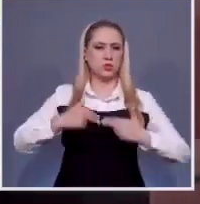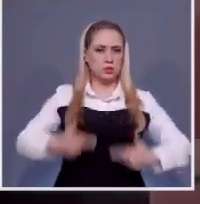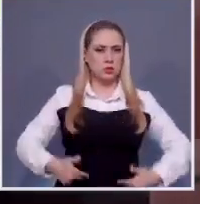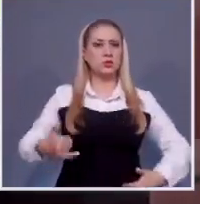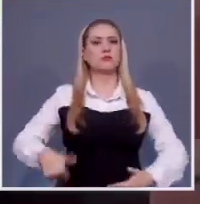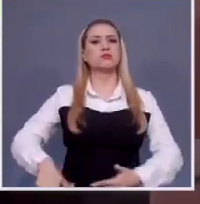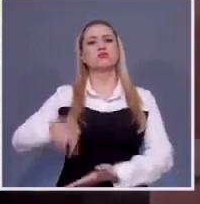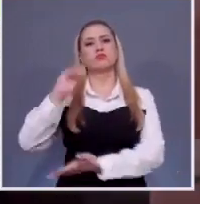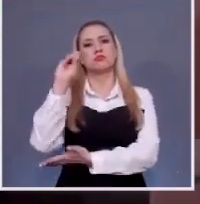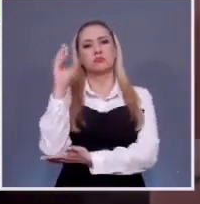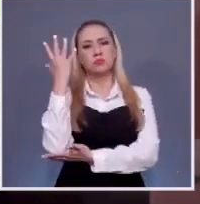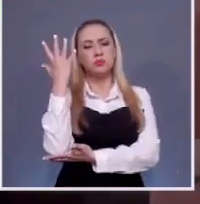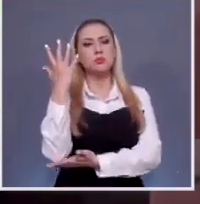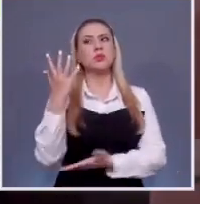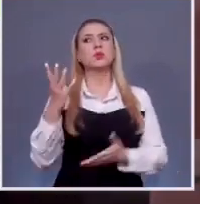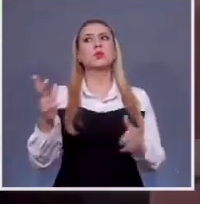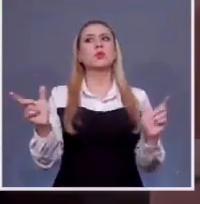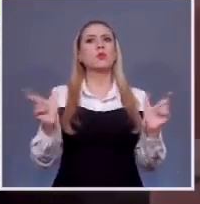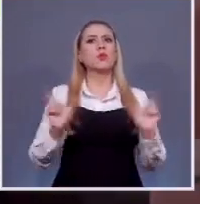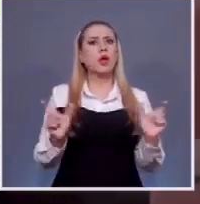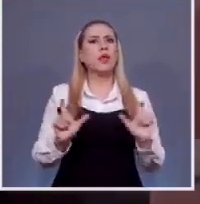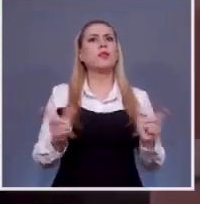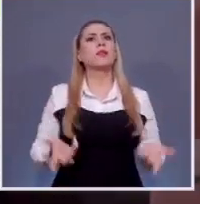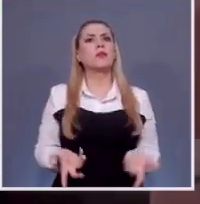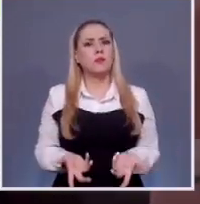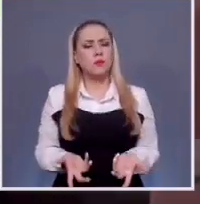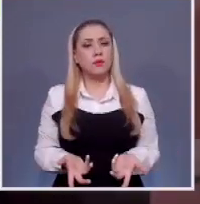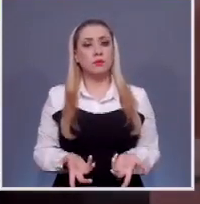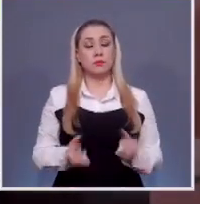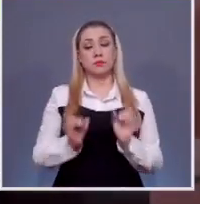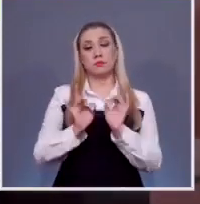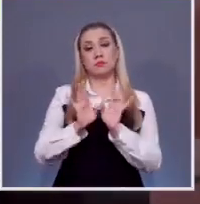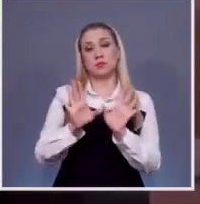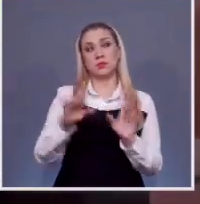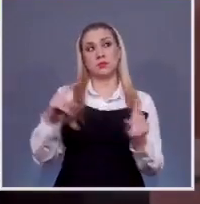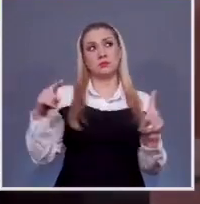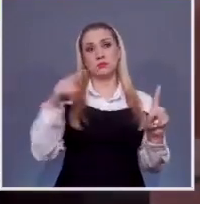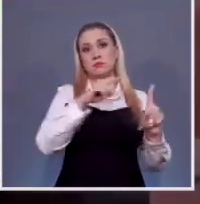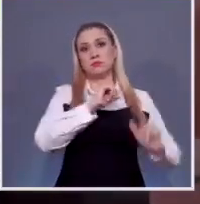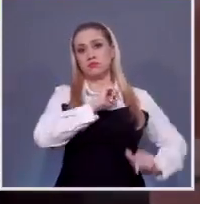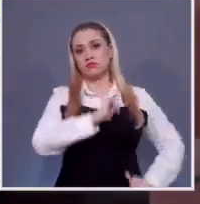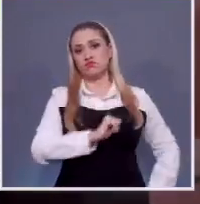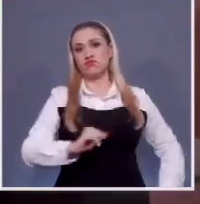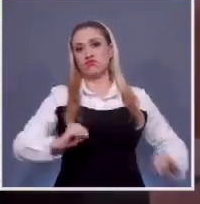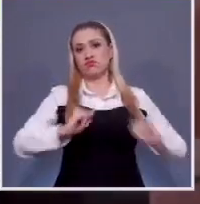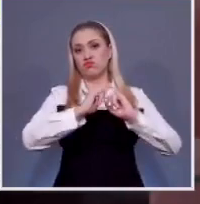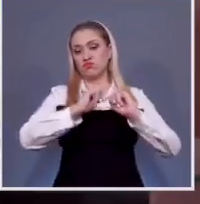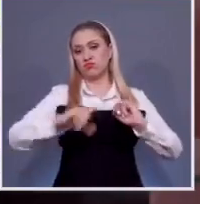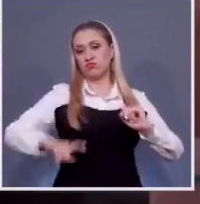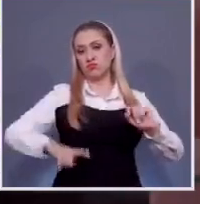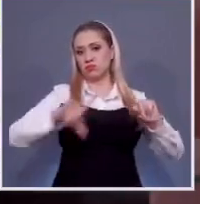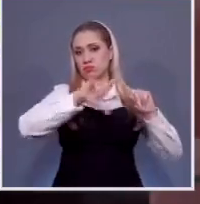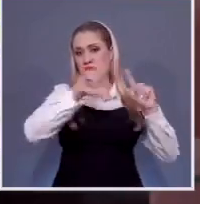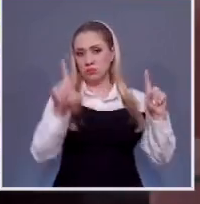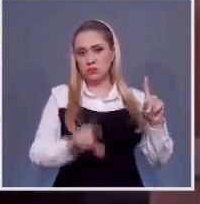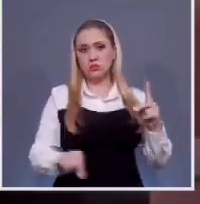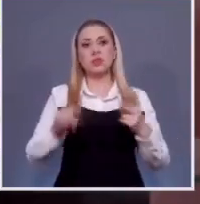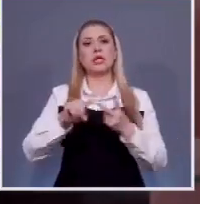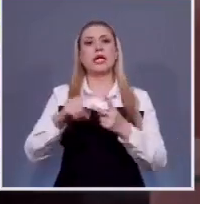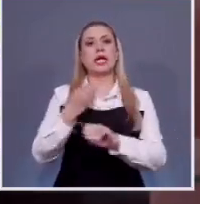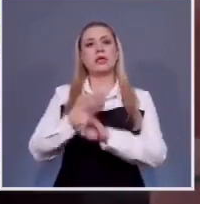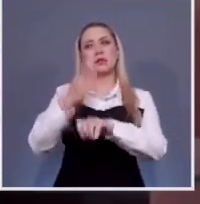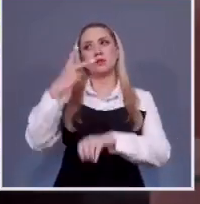tiene que activar Comisión Nacional? Cuando son contra autoridades federales. Activamos comisión estatal de cualquiera de los estados